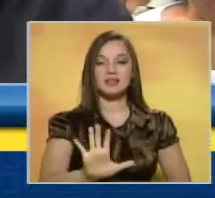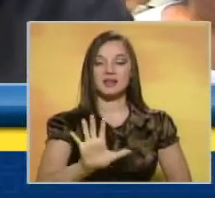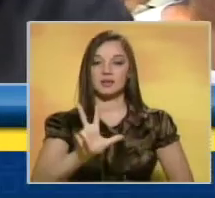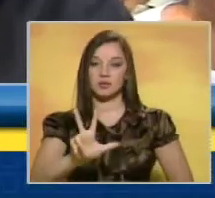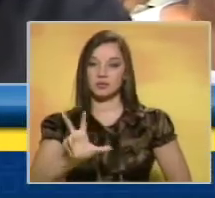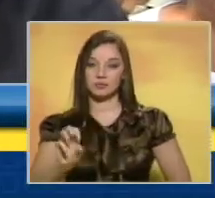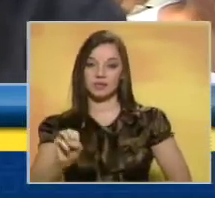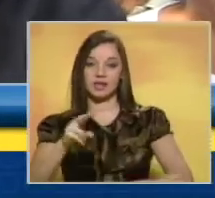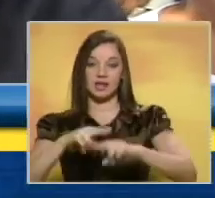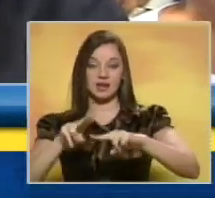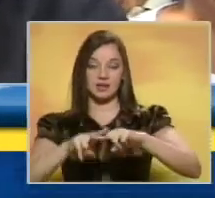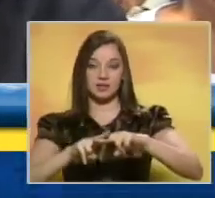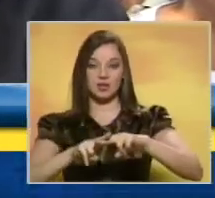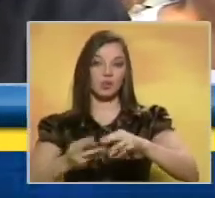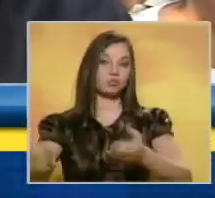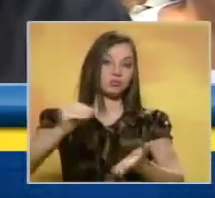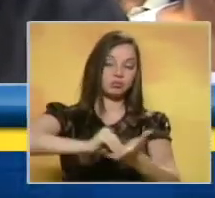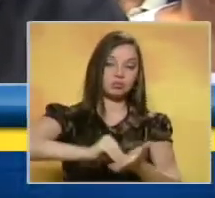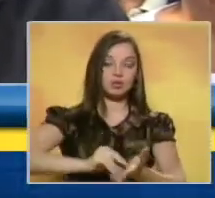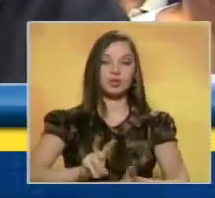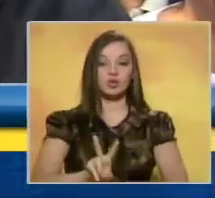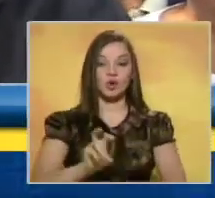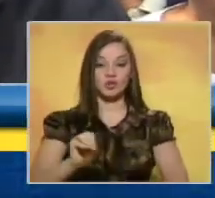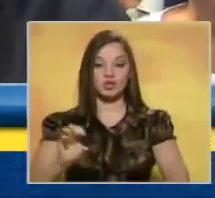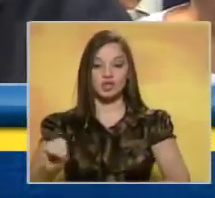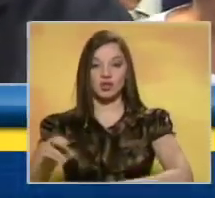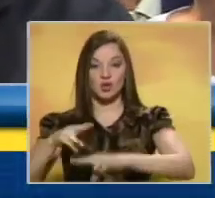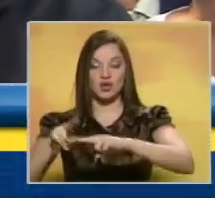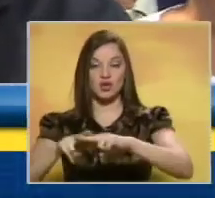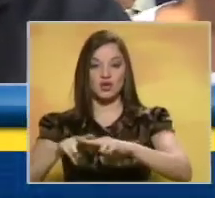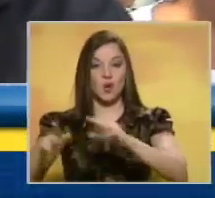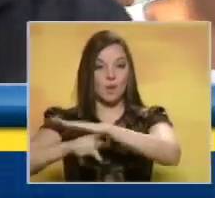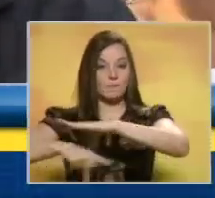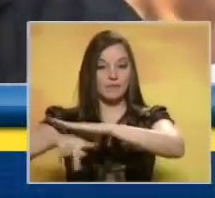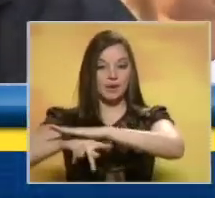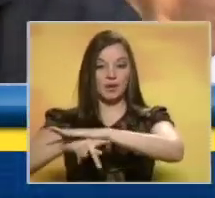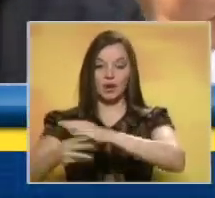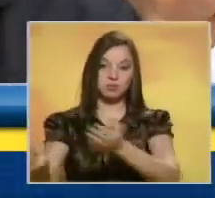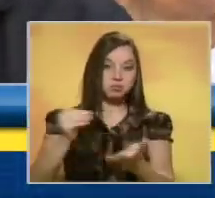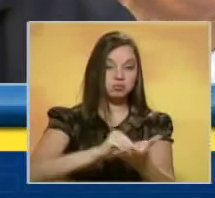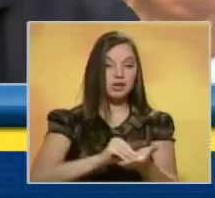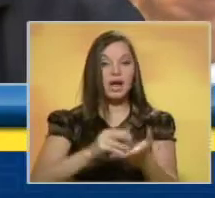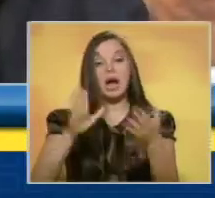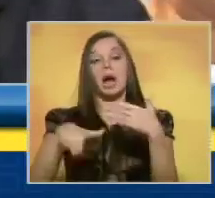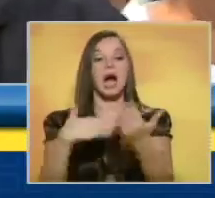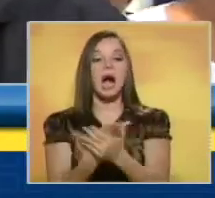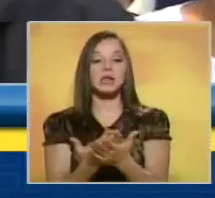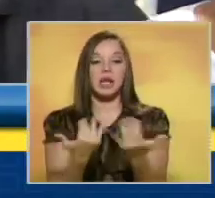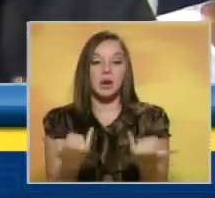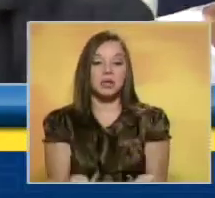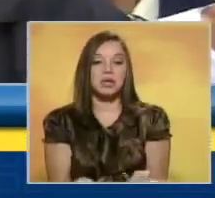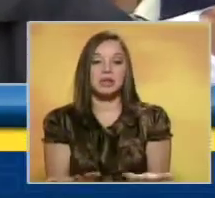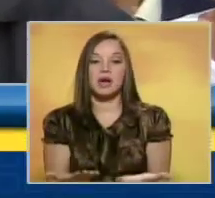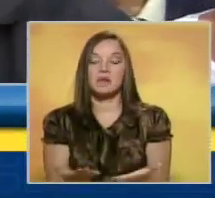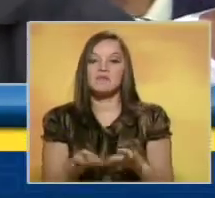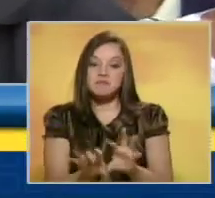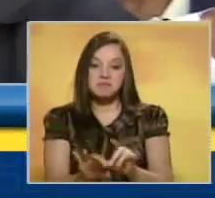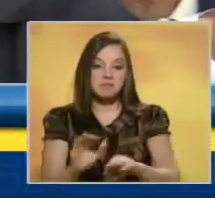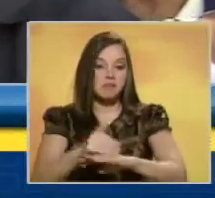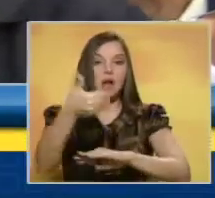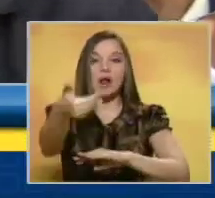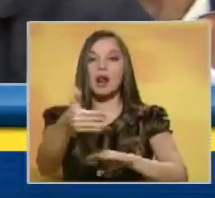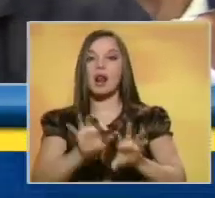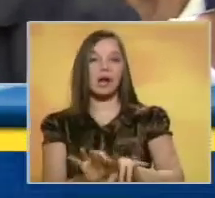niños, más 200 niños de preescolar que acaban de meter. Esta es la fecha que ni las canaimas de estos